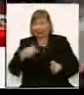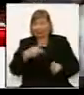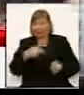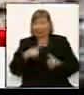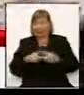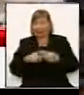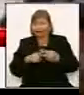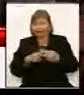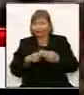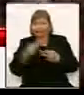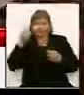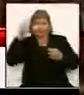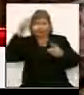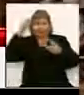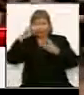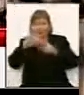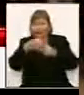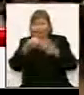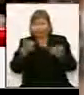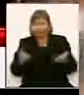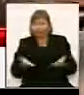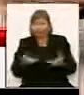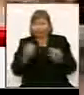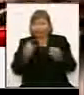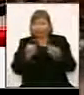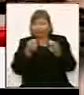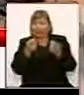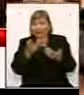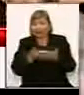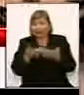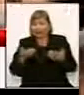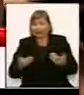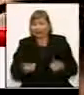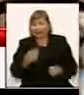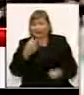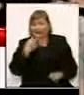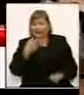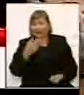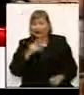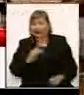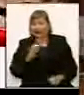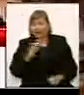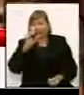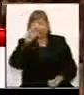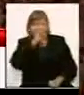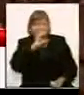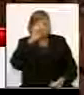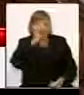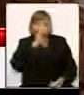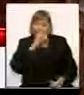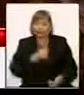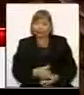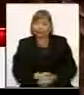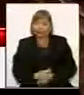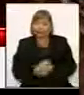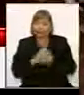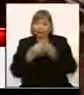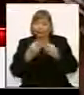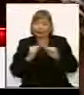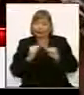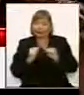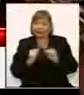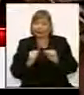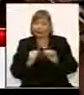y cuál es la finalidad de este evento, es buscar posibles